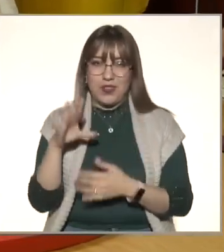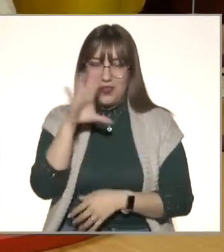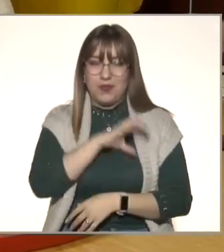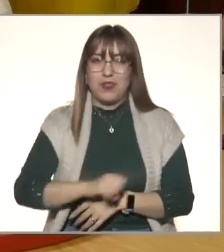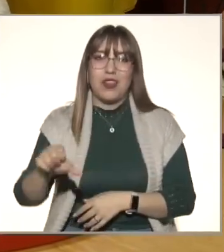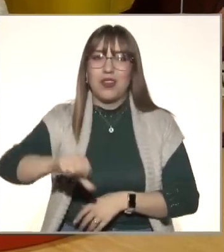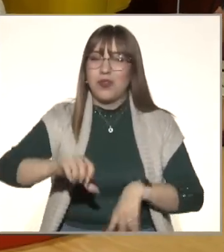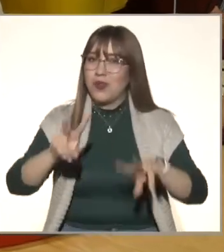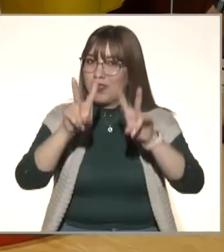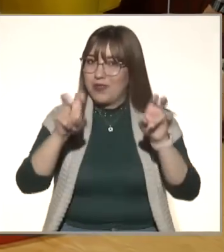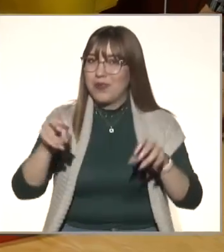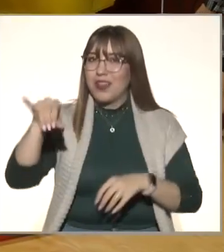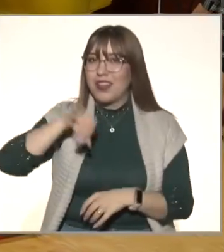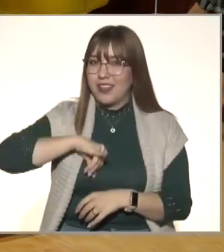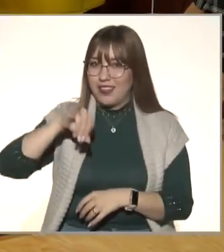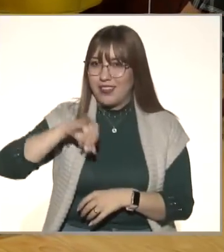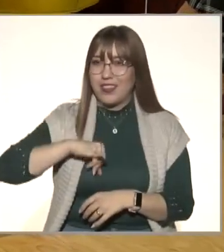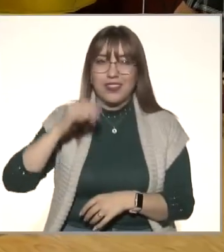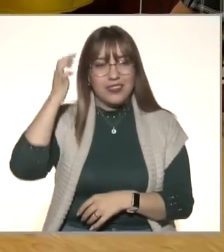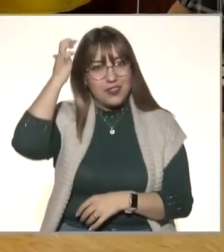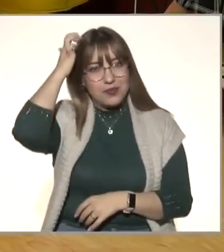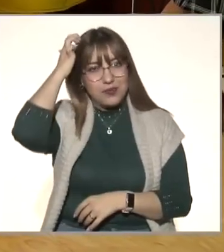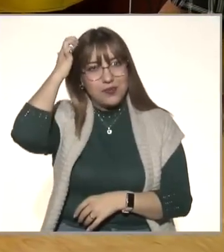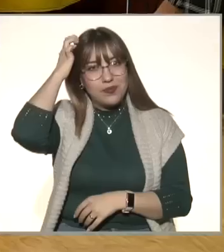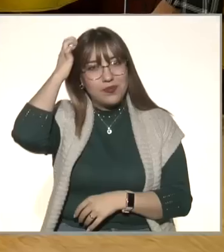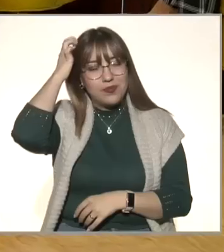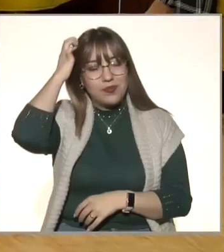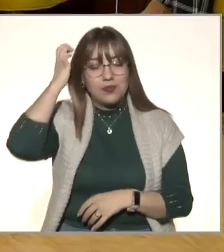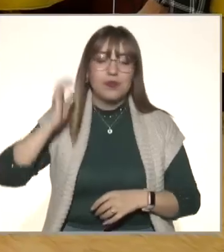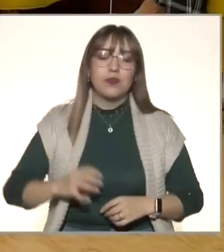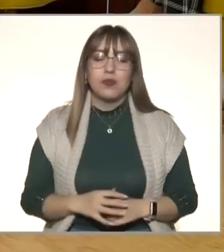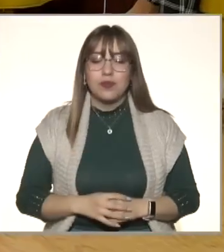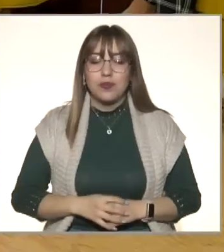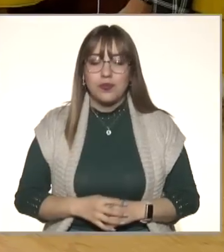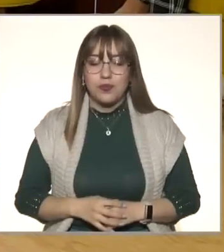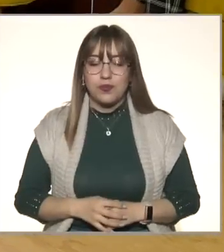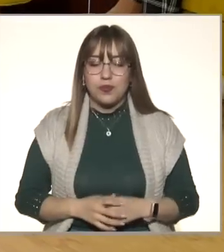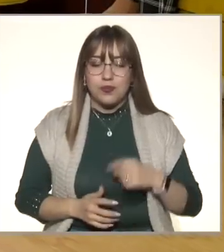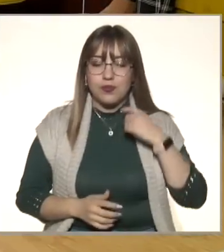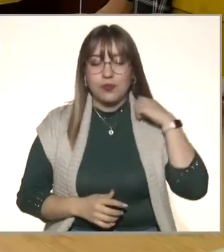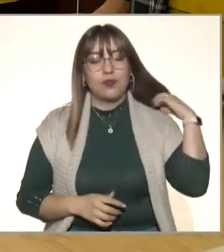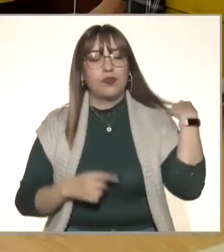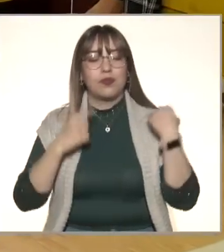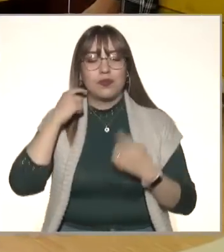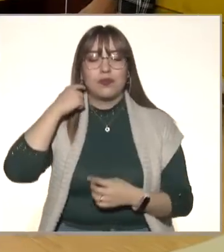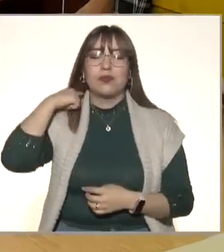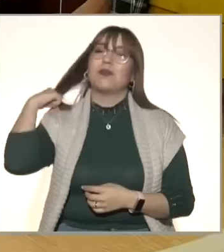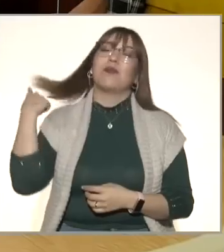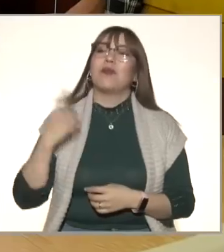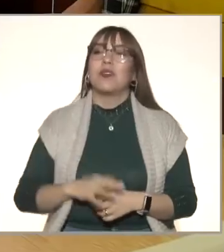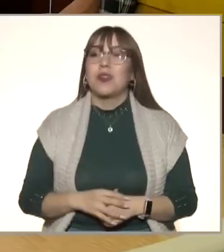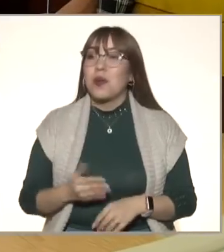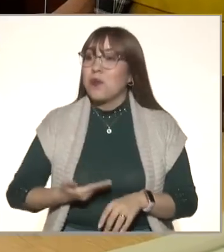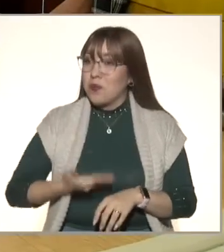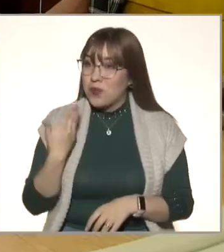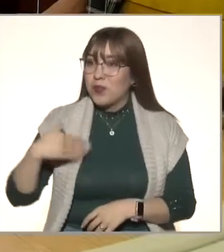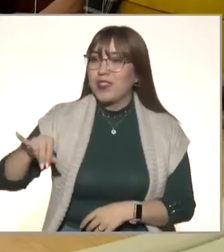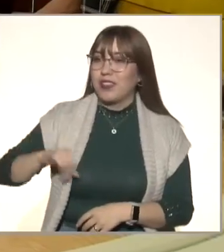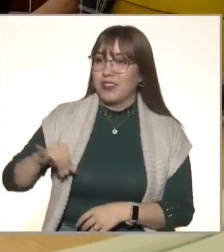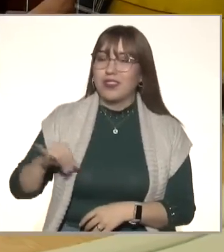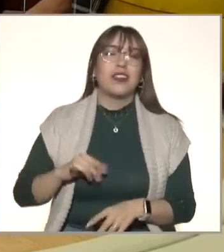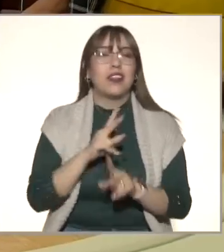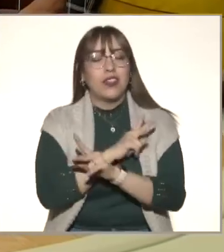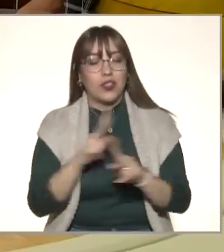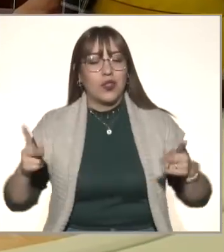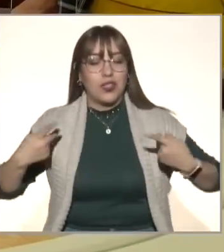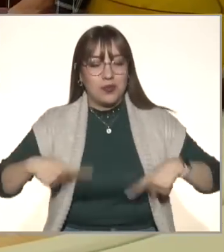este tema tan interesante y que nos atañe a todos. Oye, interesante, polémico que mueve muchas pasiones. Nos toca porque todos venimos